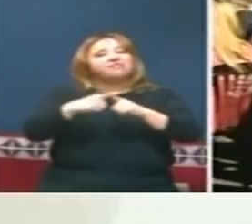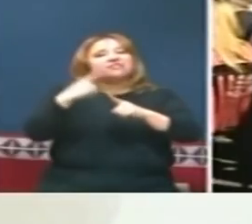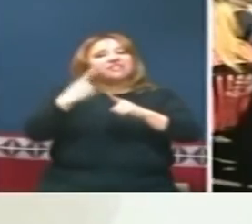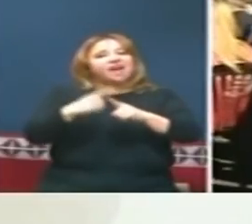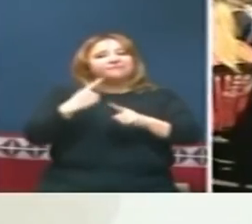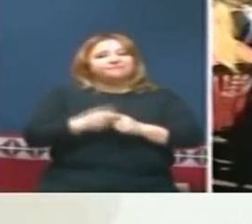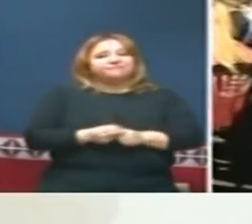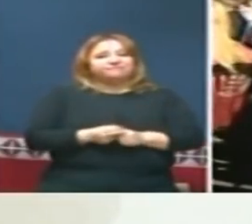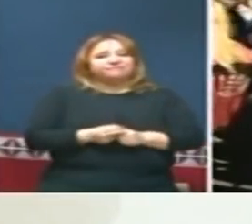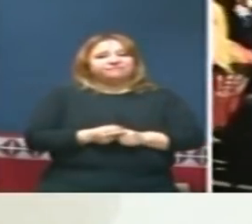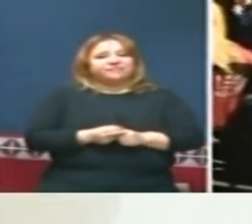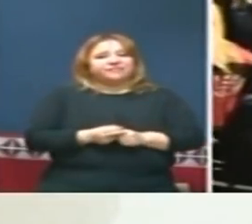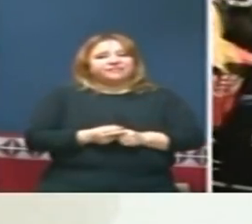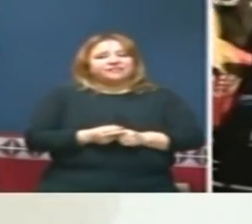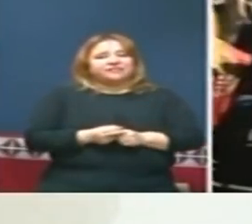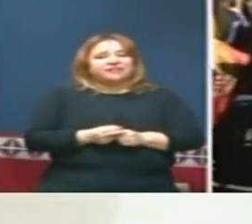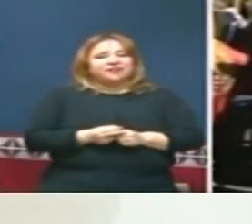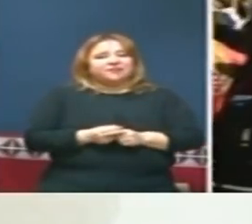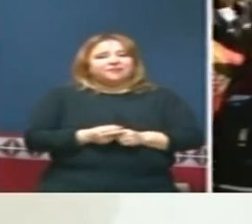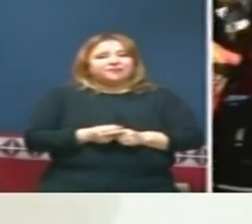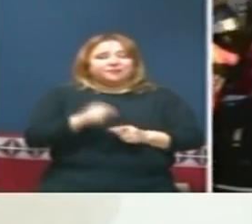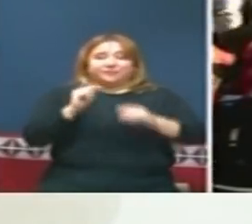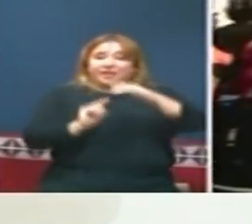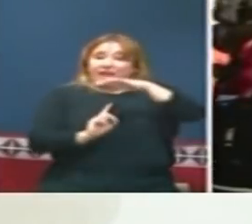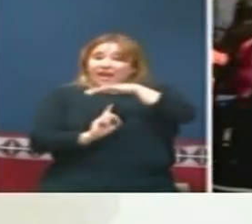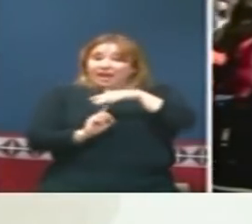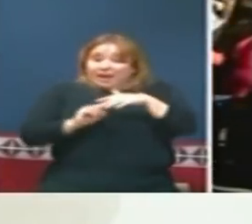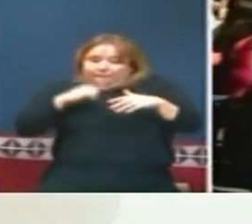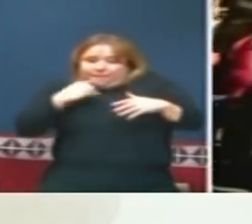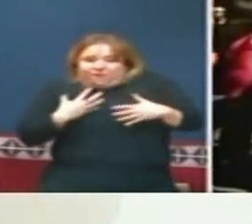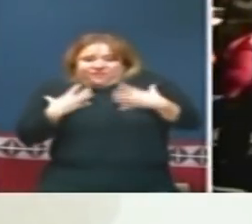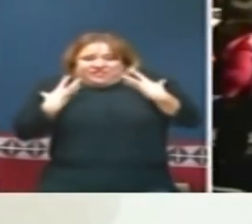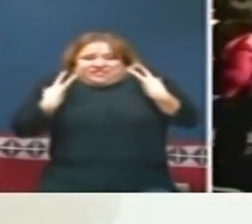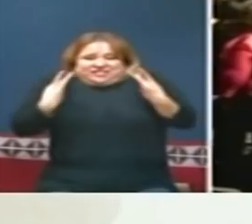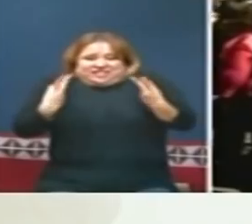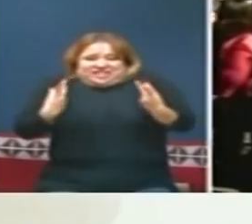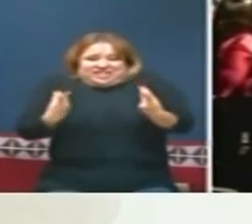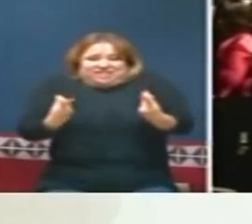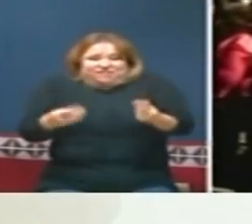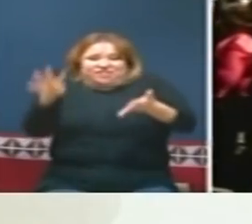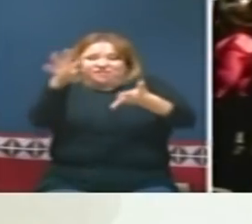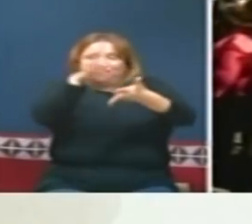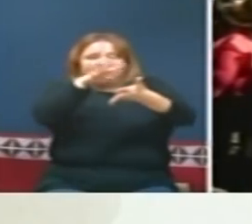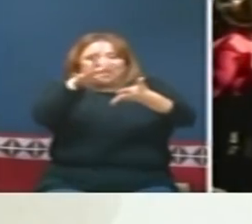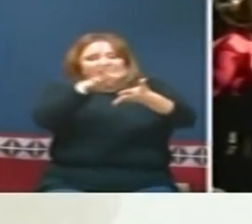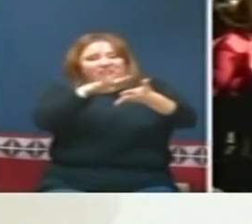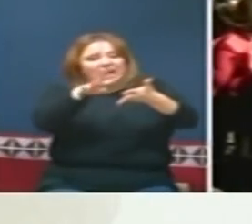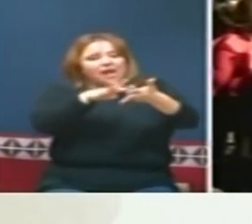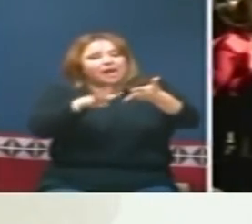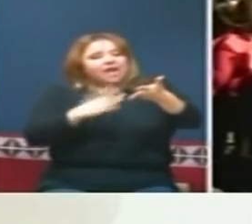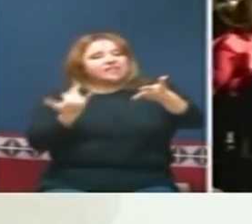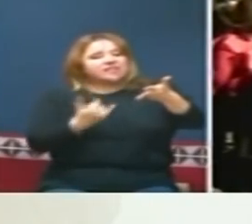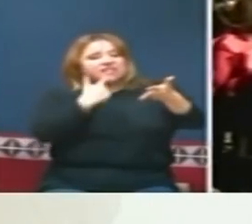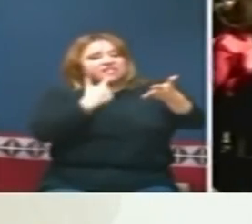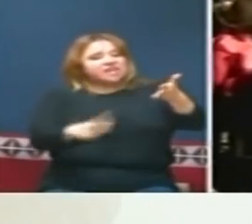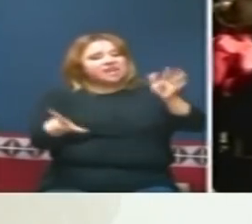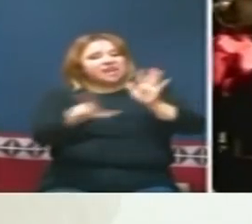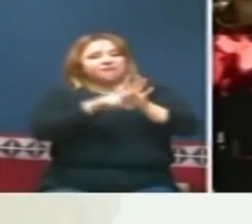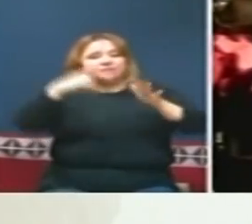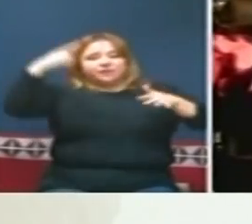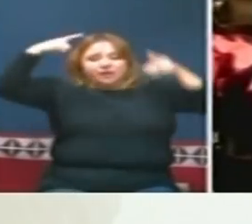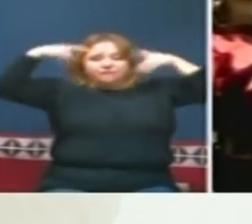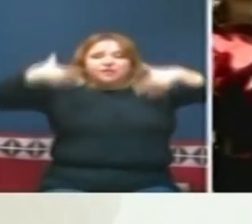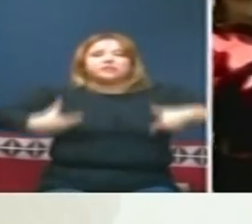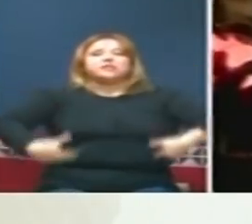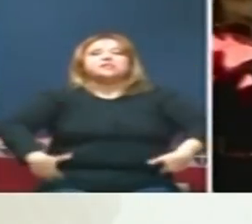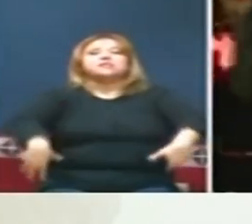momento cúlmine, que es el momento en el que se lee la declaración de beatificación por parte